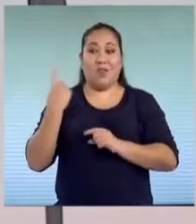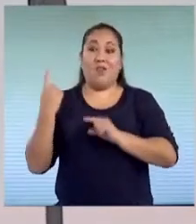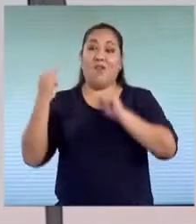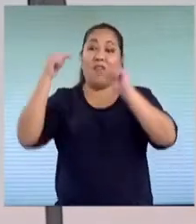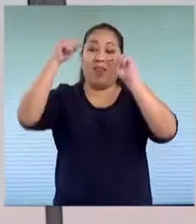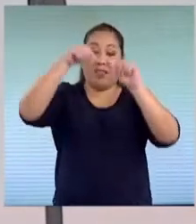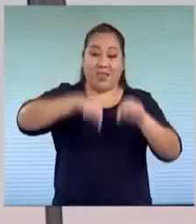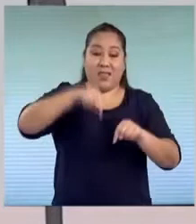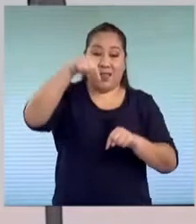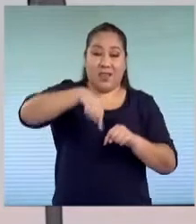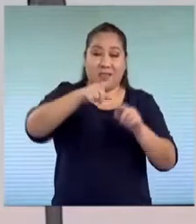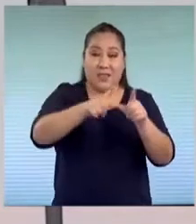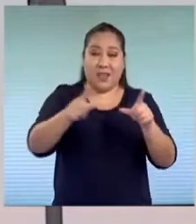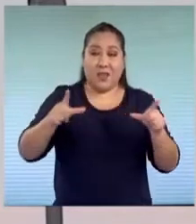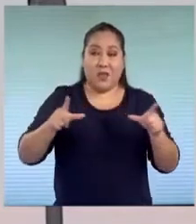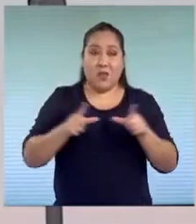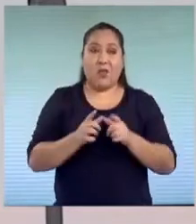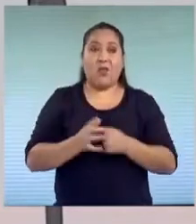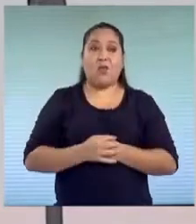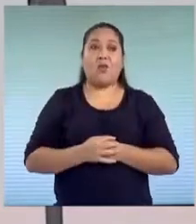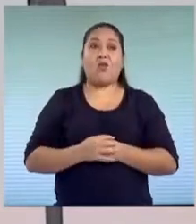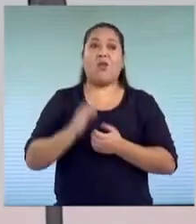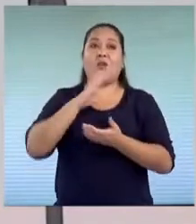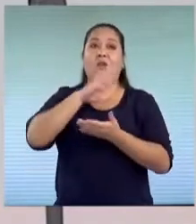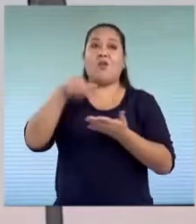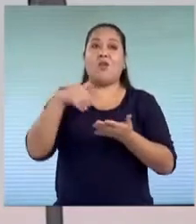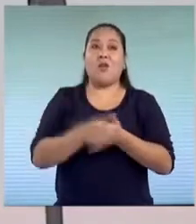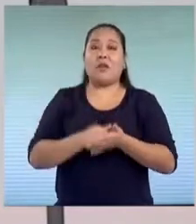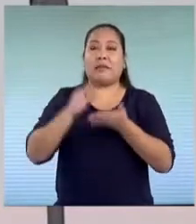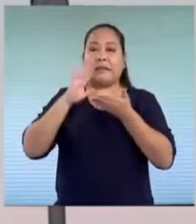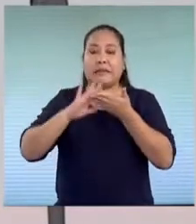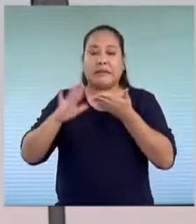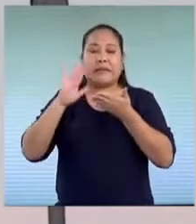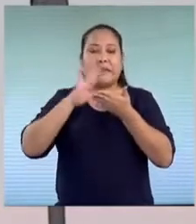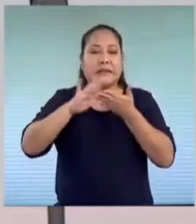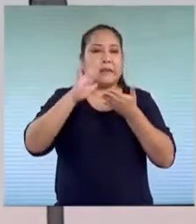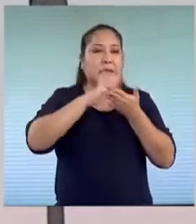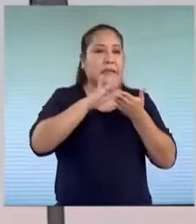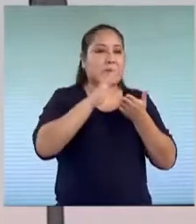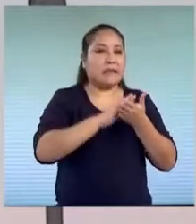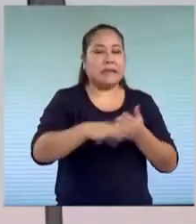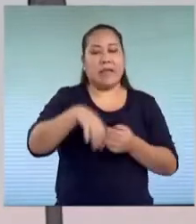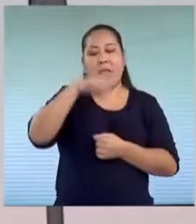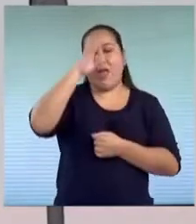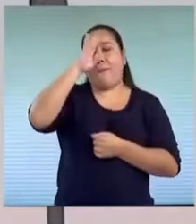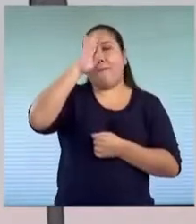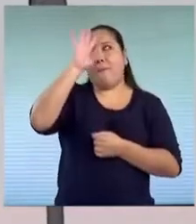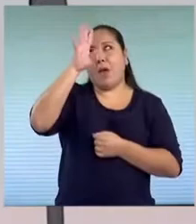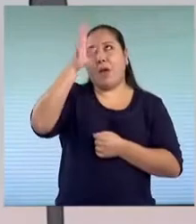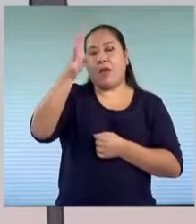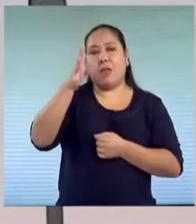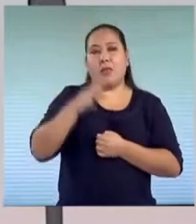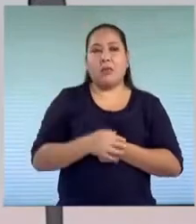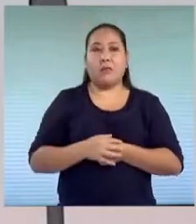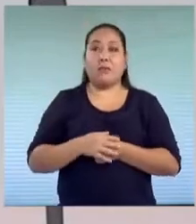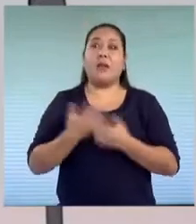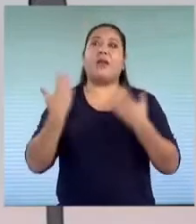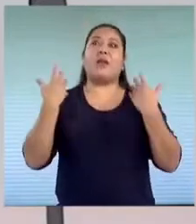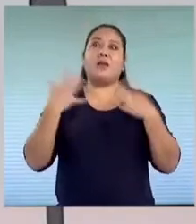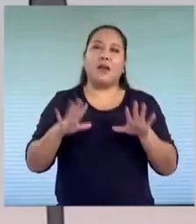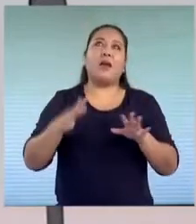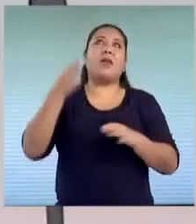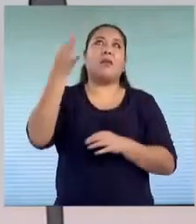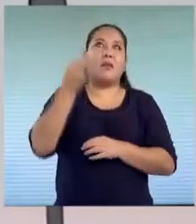venir hasta aquí con todas las excusas, inventos, para